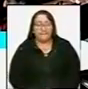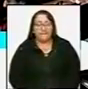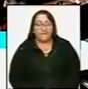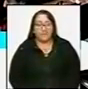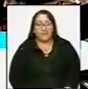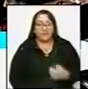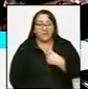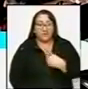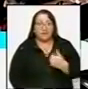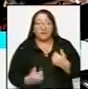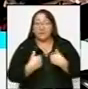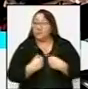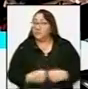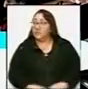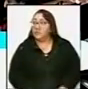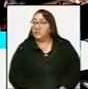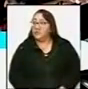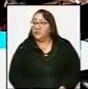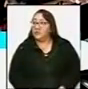Presidenta, yo tengo